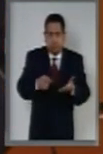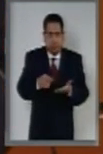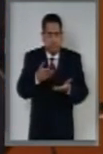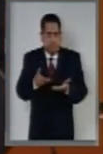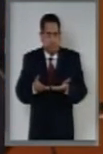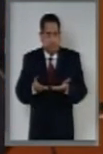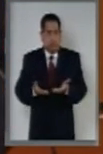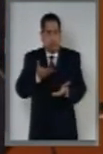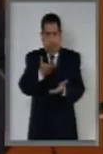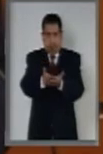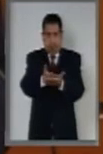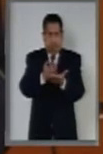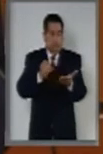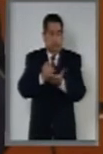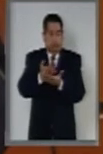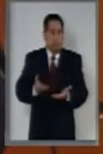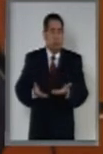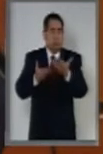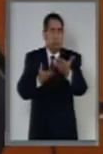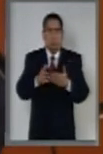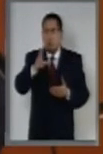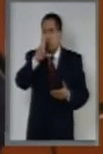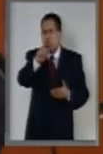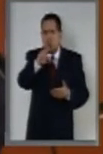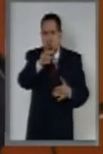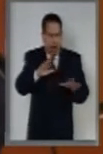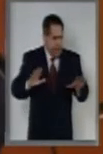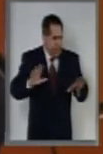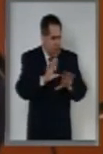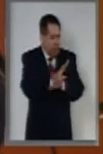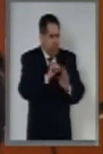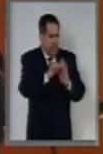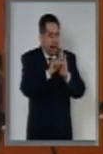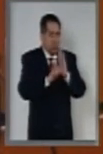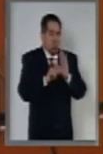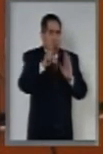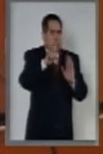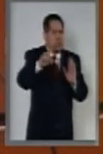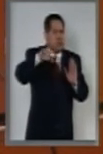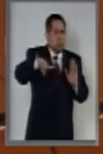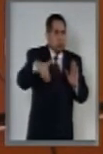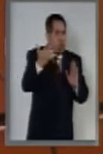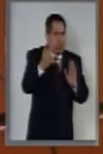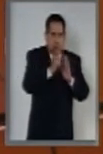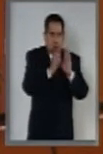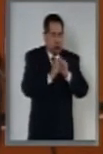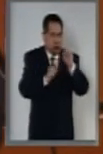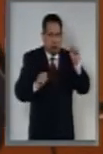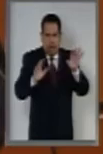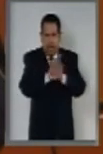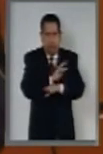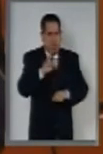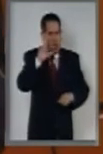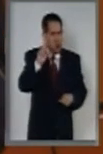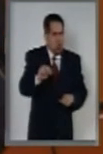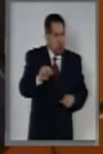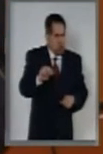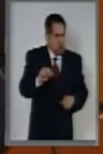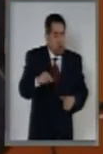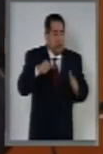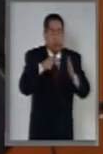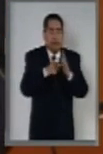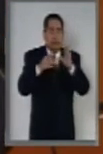en este decreto no se reforma el artículo 115 constitucional en el sentido que